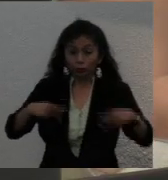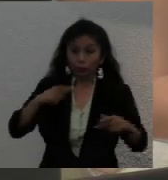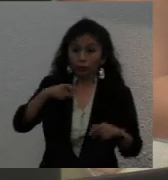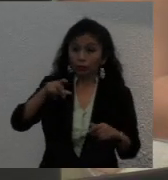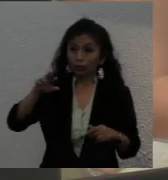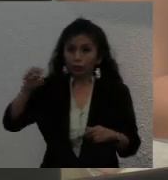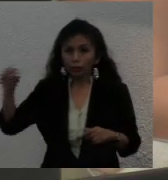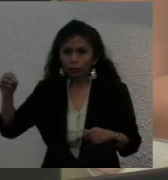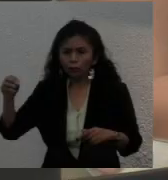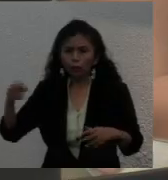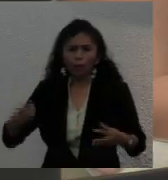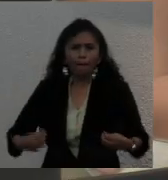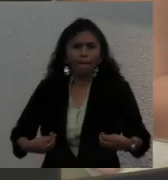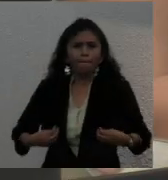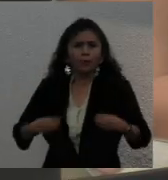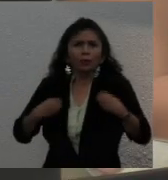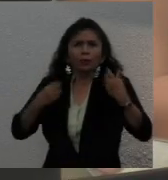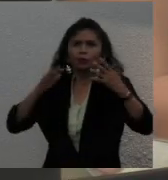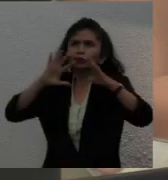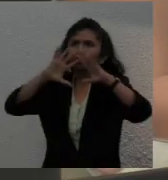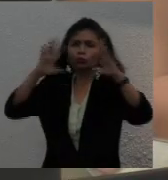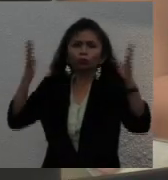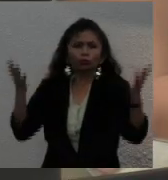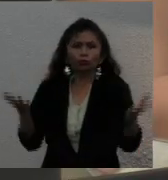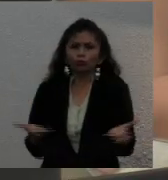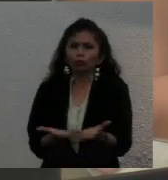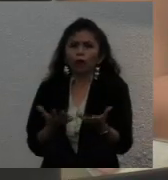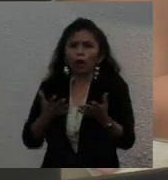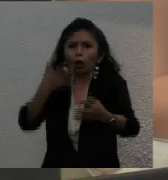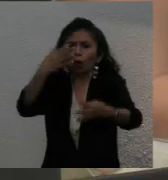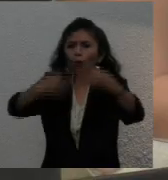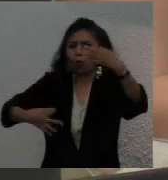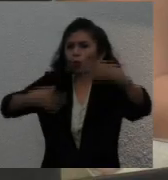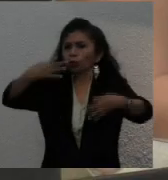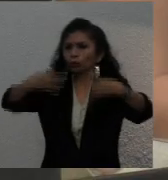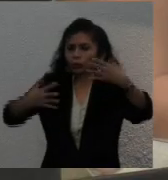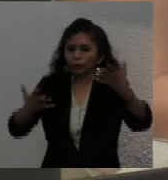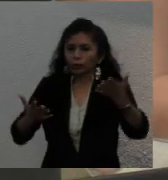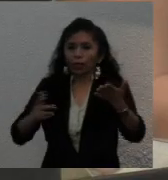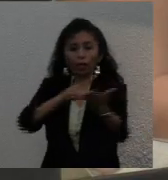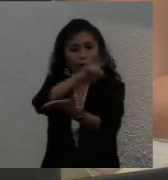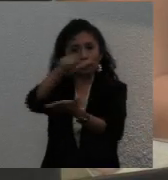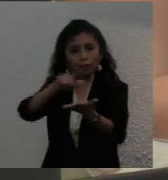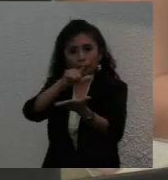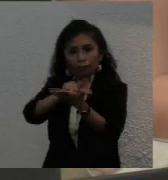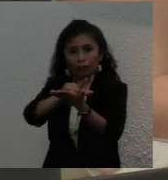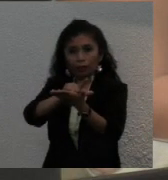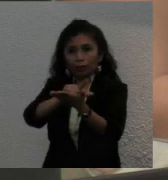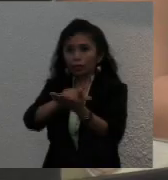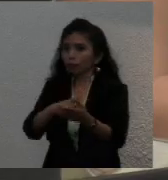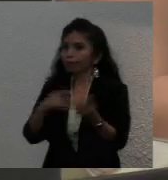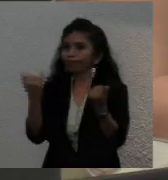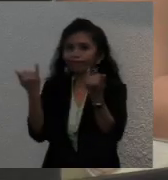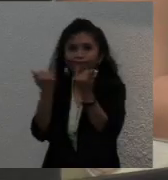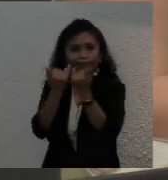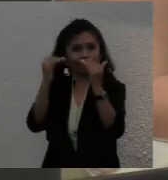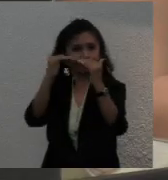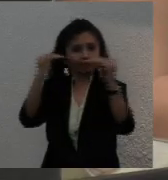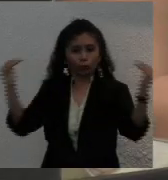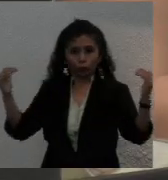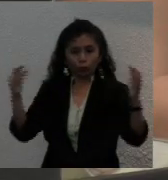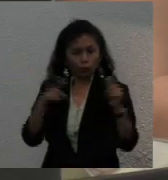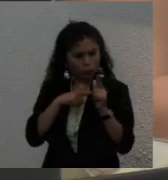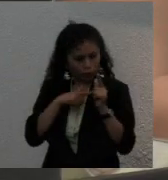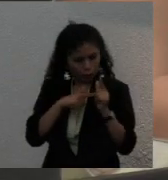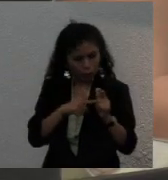quintanarroenses vivamos en un estado donde prevalezcan la justicia y la legalidad en todos sus términos.